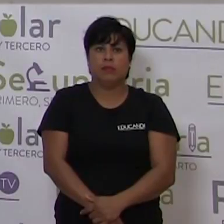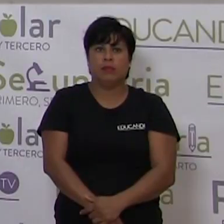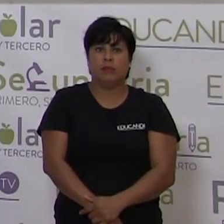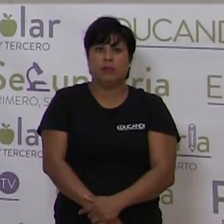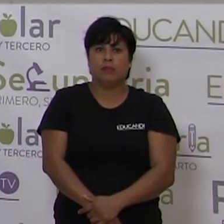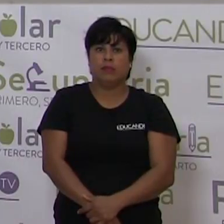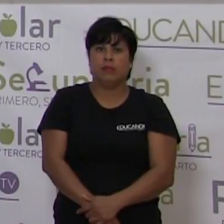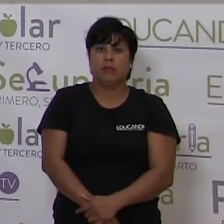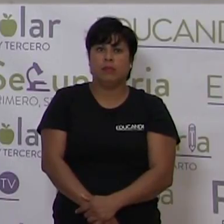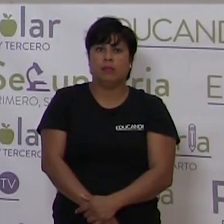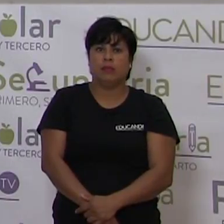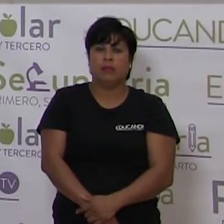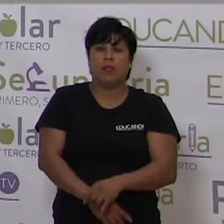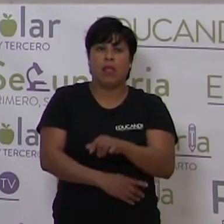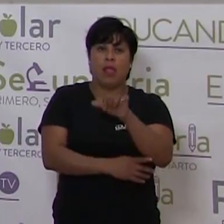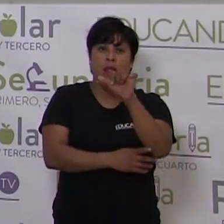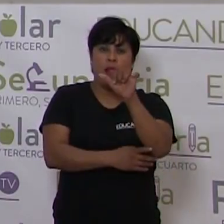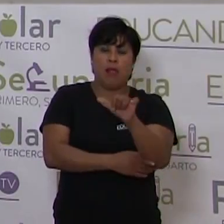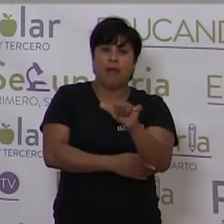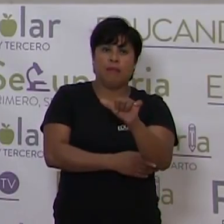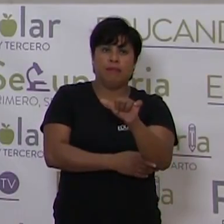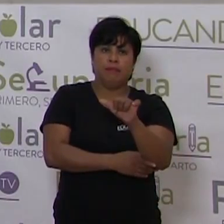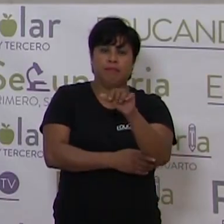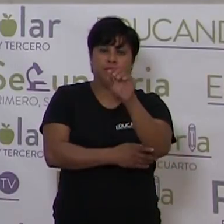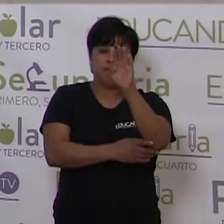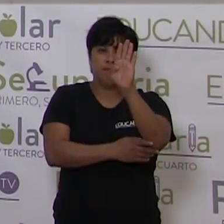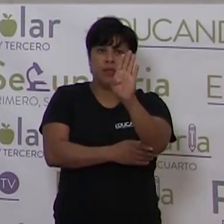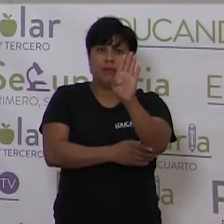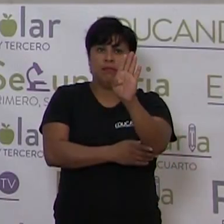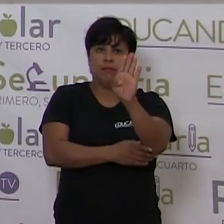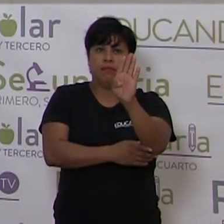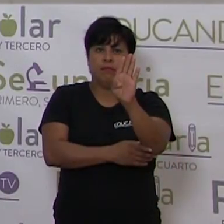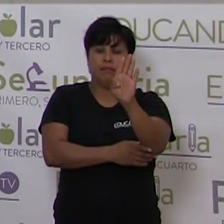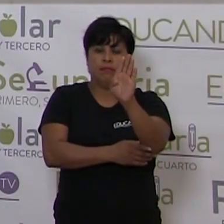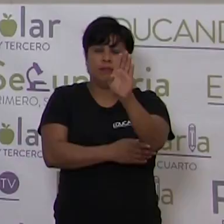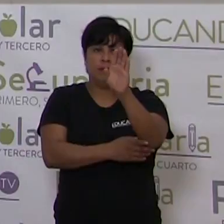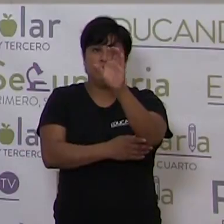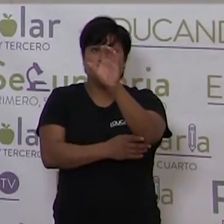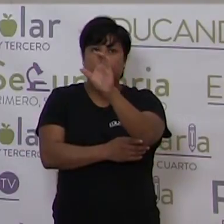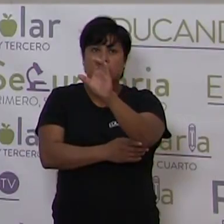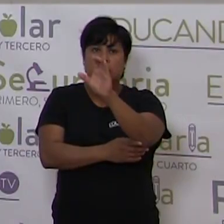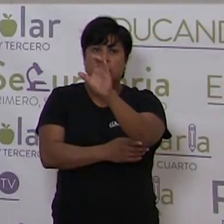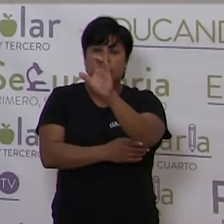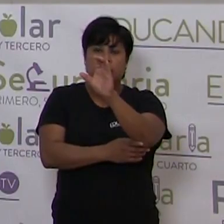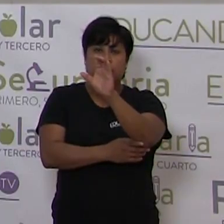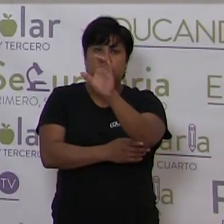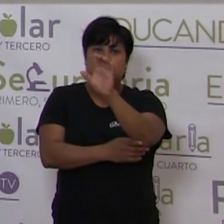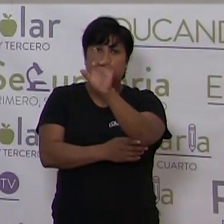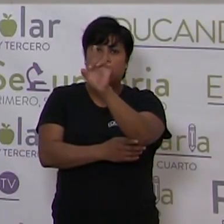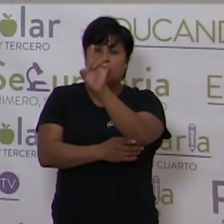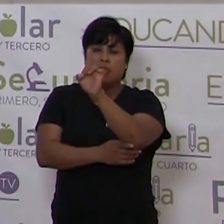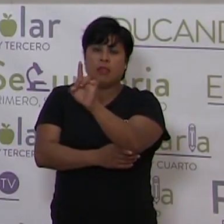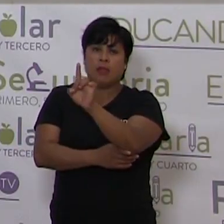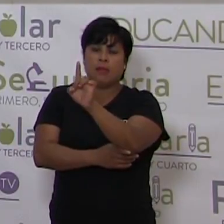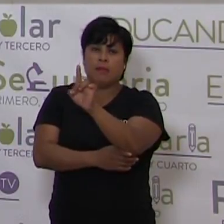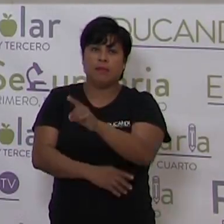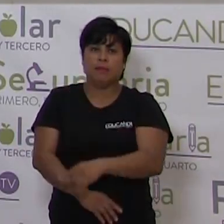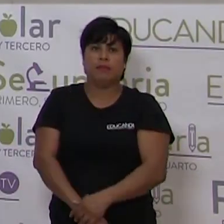Segmento A, segmento B, segmento C, segmento